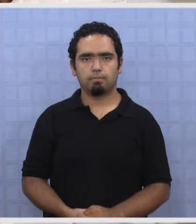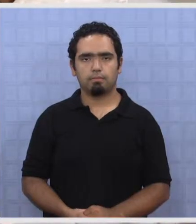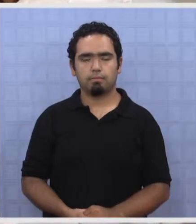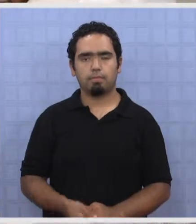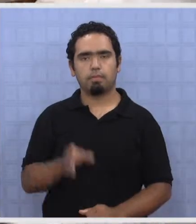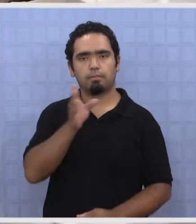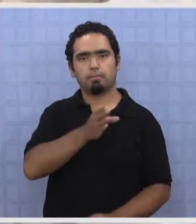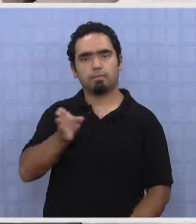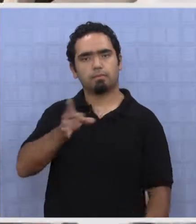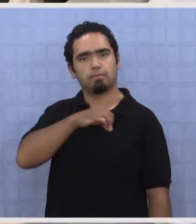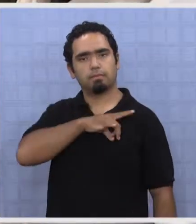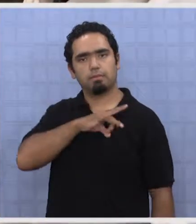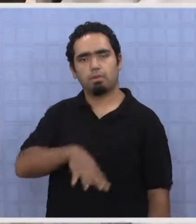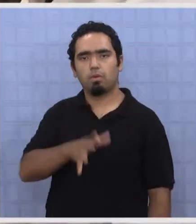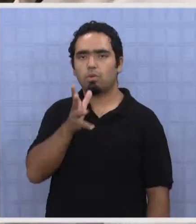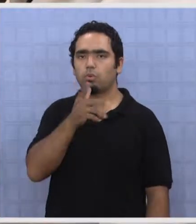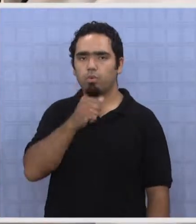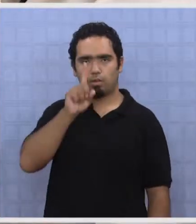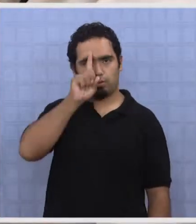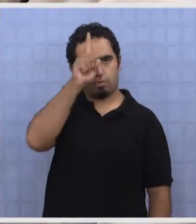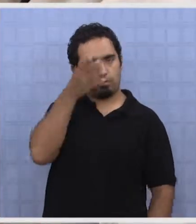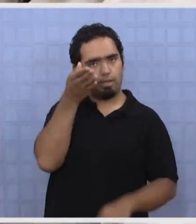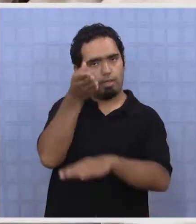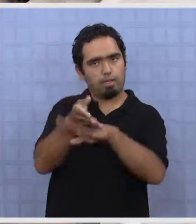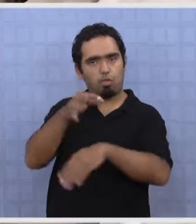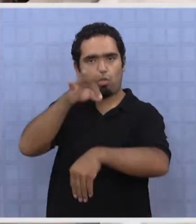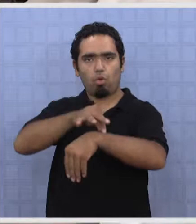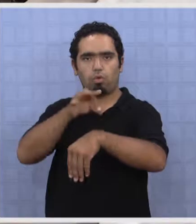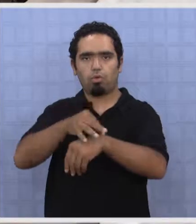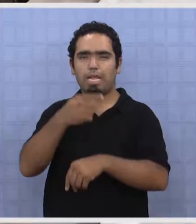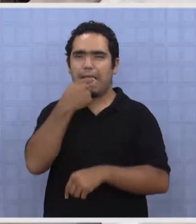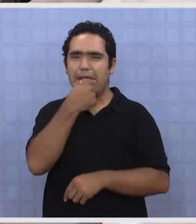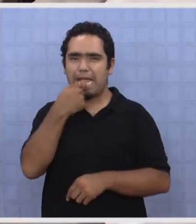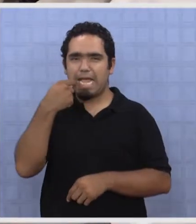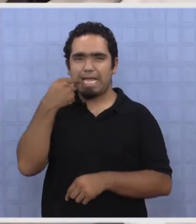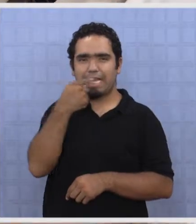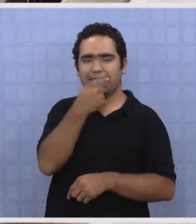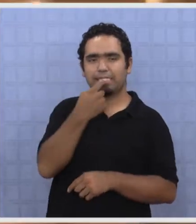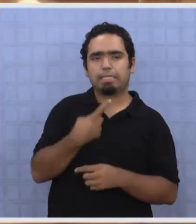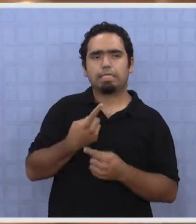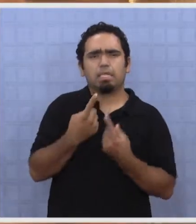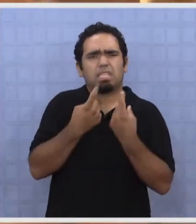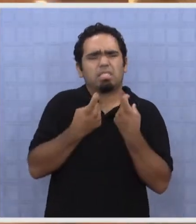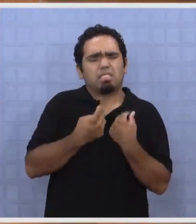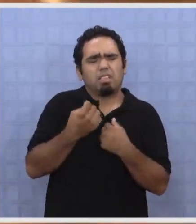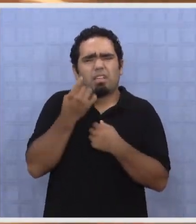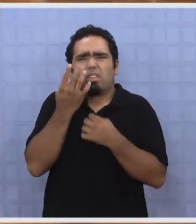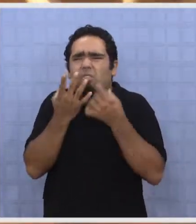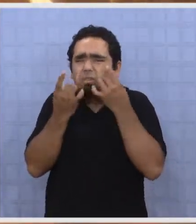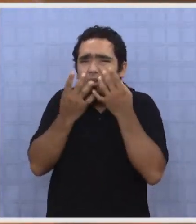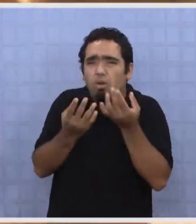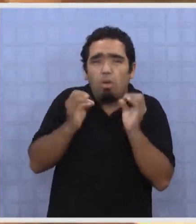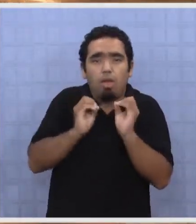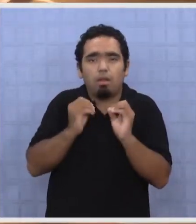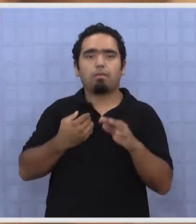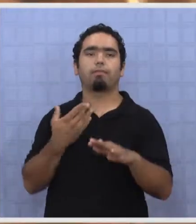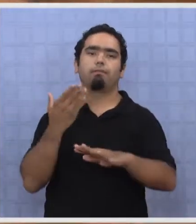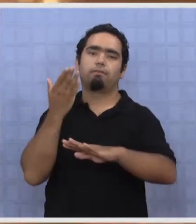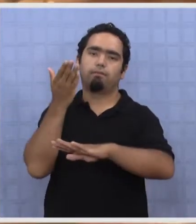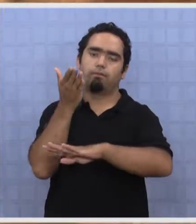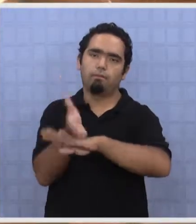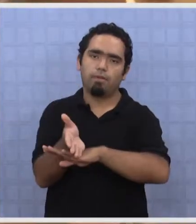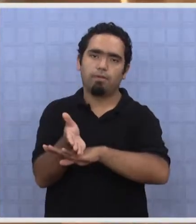Definitivamente los chilenos no tenemos el hábito de ir al dentista hasta que nos vemos en la necesidad de hacerlo producto de alguna molestia o un